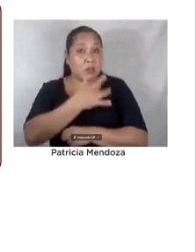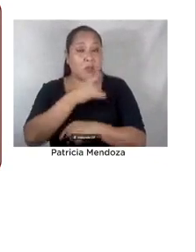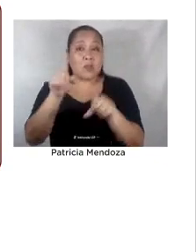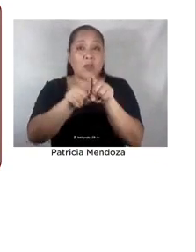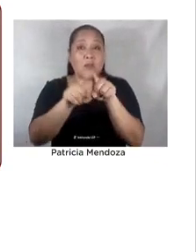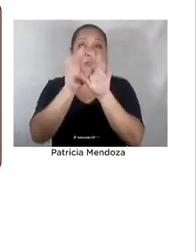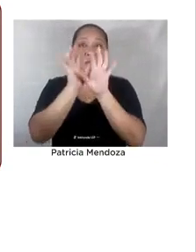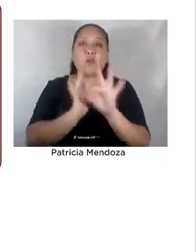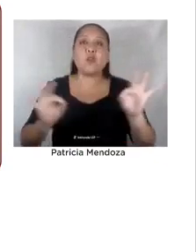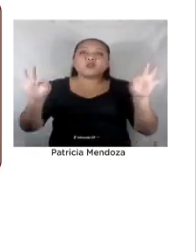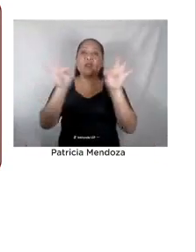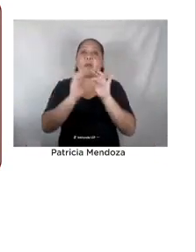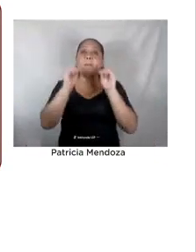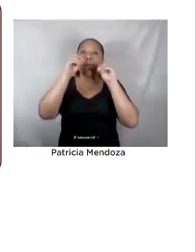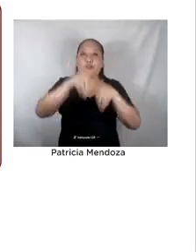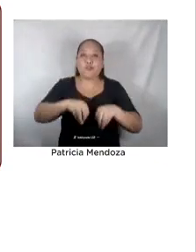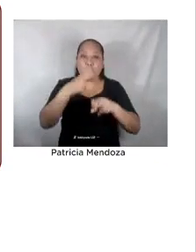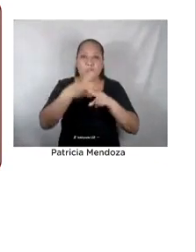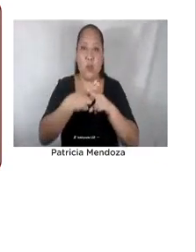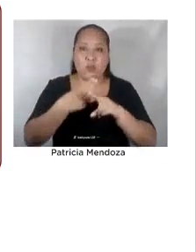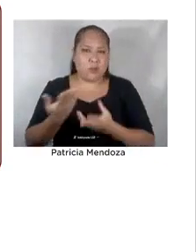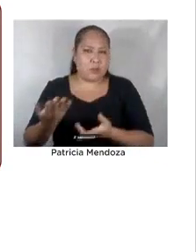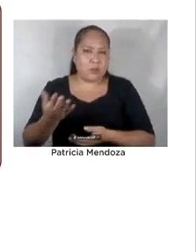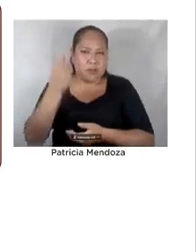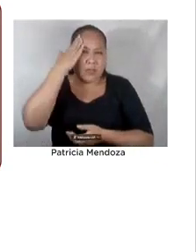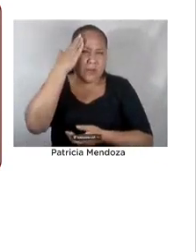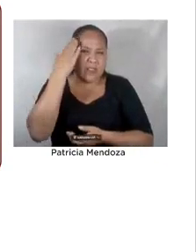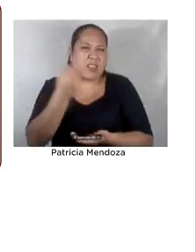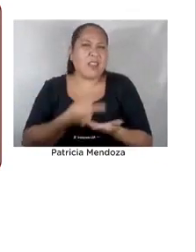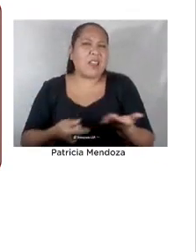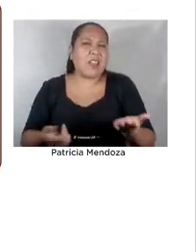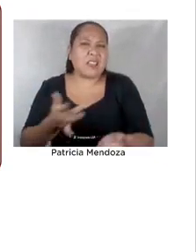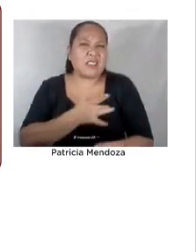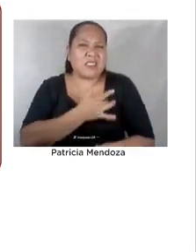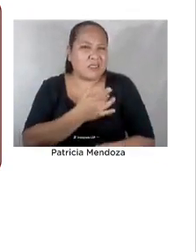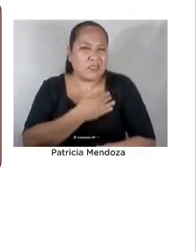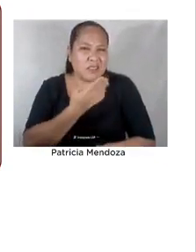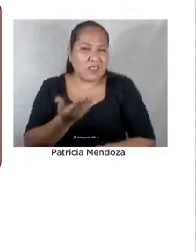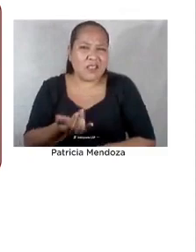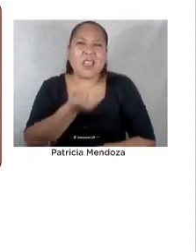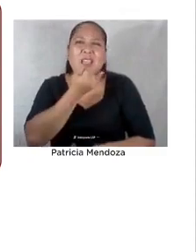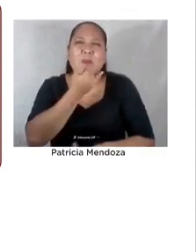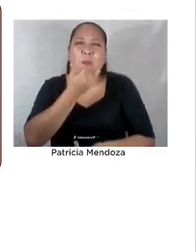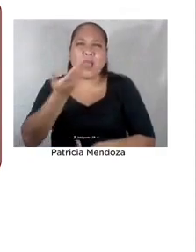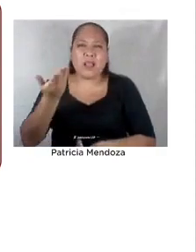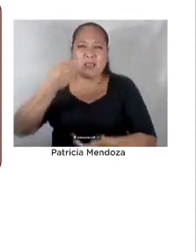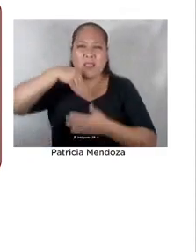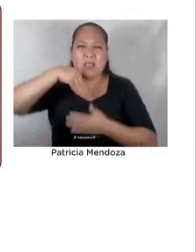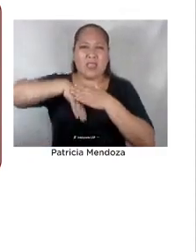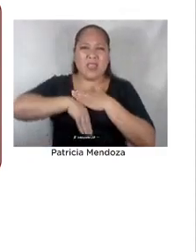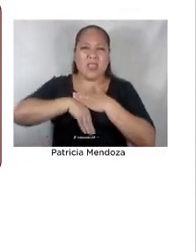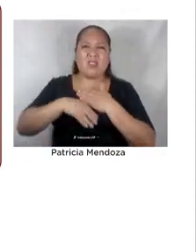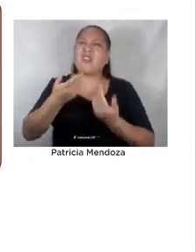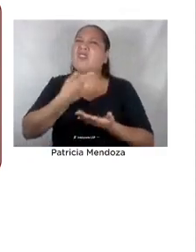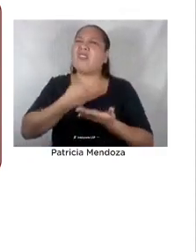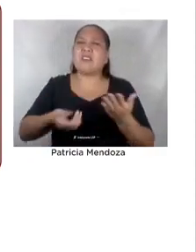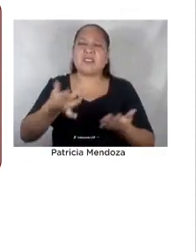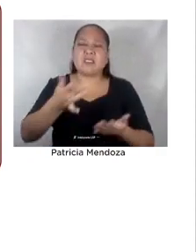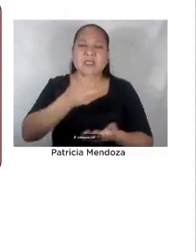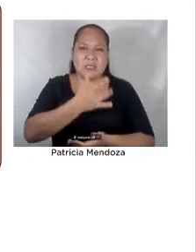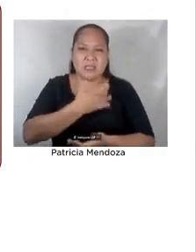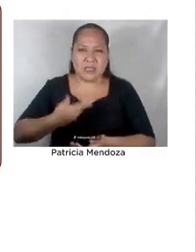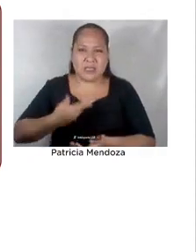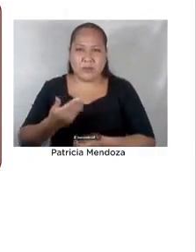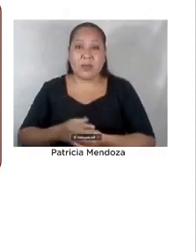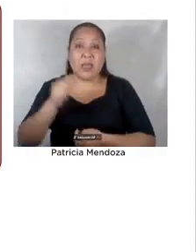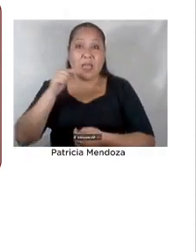ponerle un nombre, saber qué es aquello que está pasando en nosotros, y eso